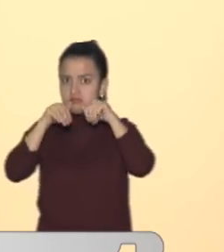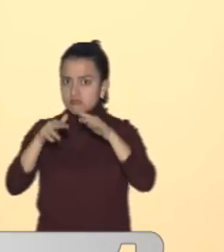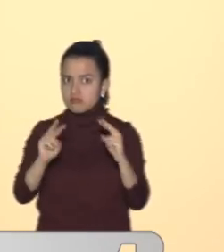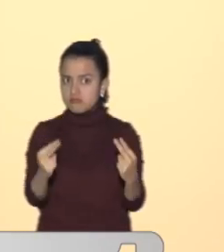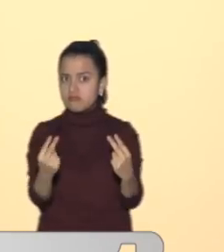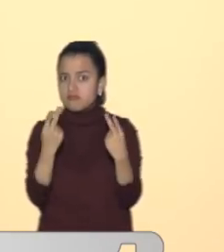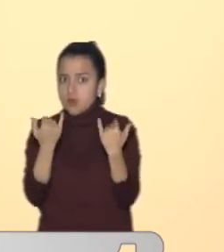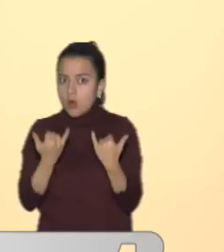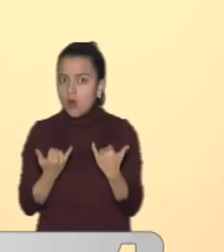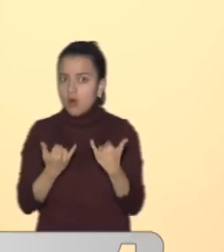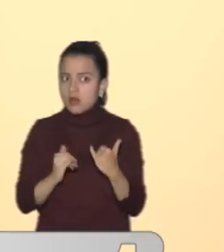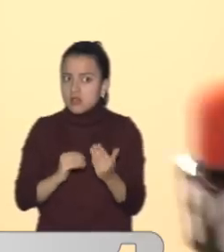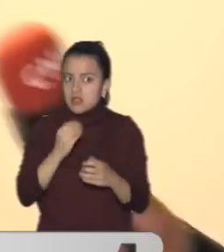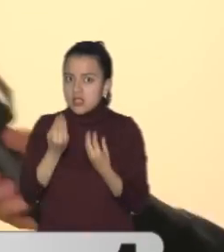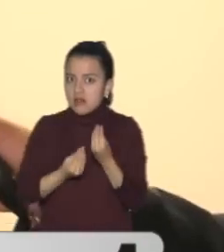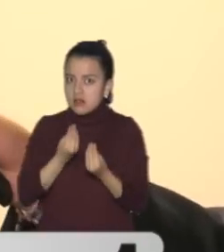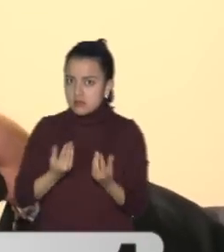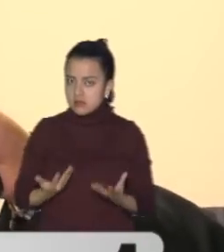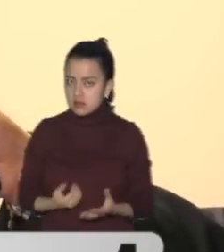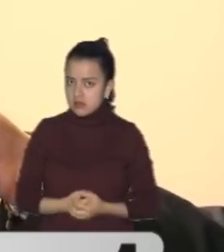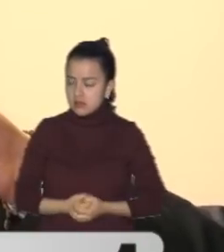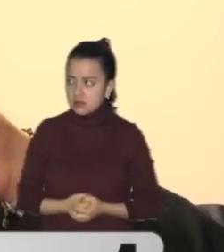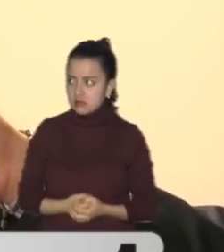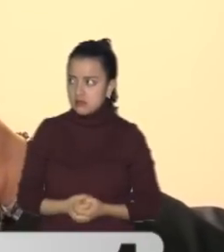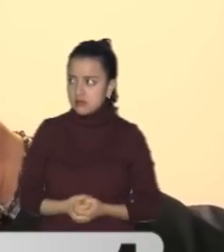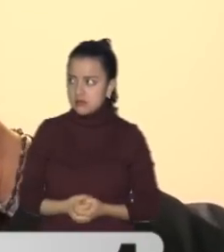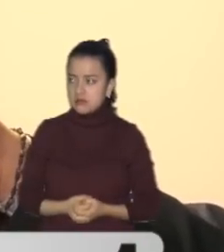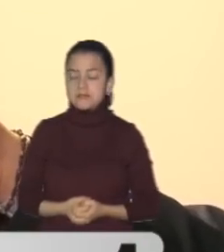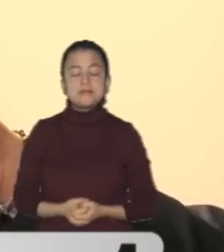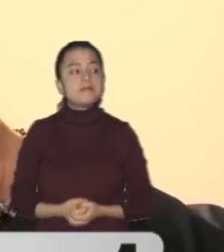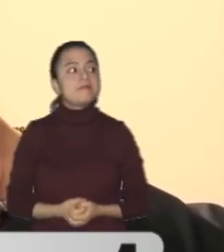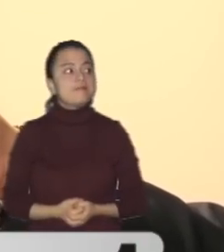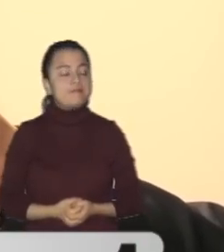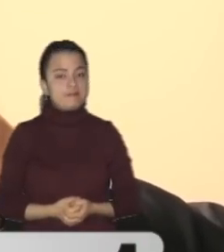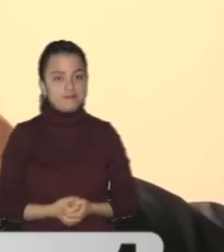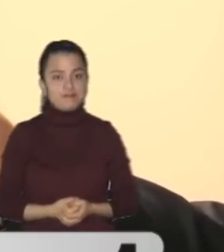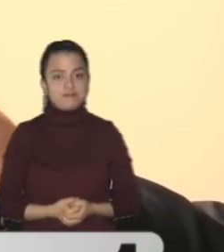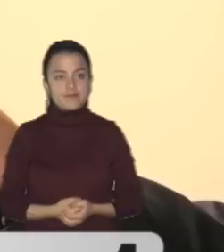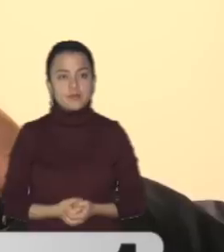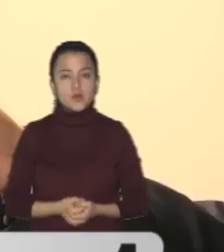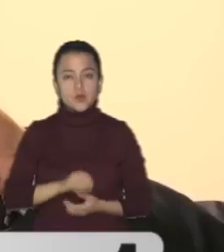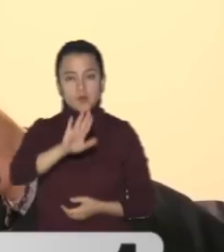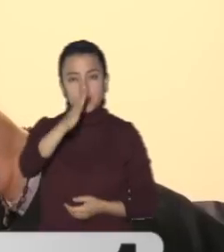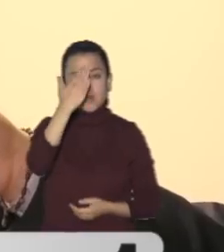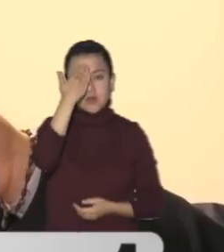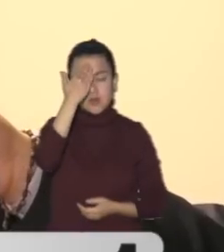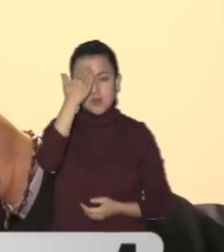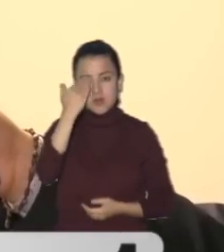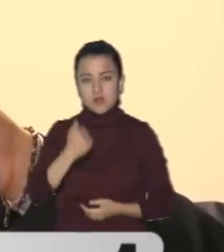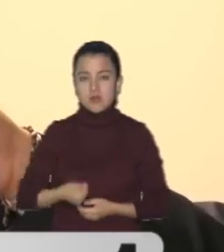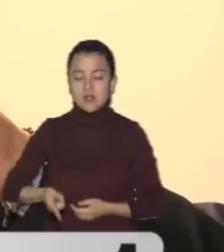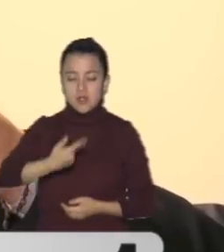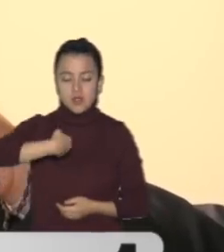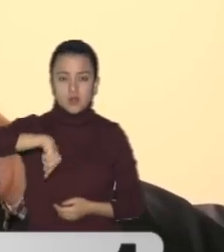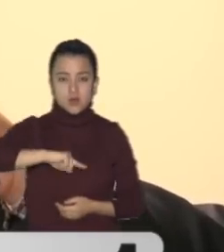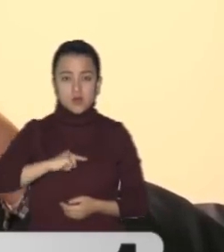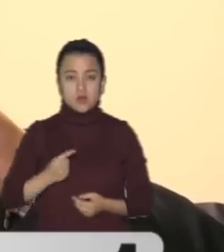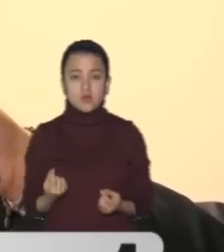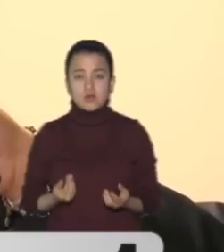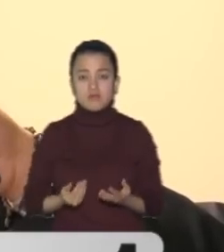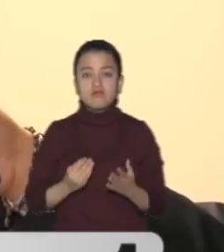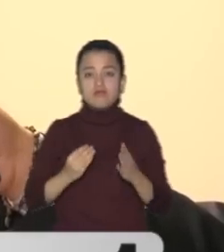están incurriendo en estas prácticas? Bueno, el llamado es que la seguridad vial es un deber de todos. Debemos